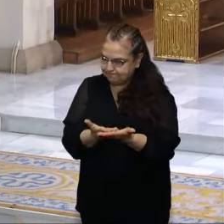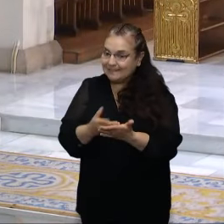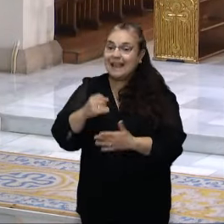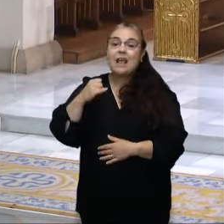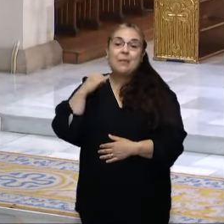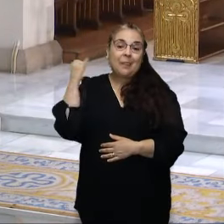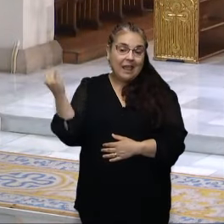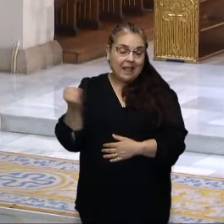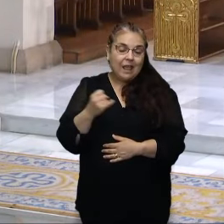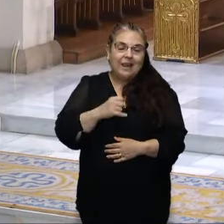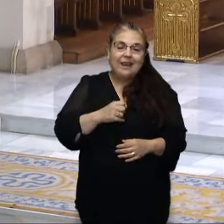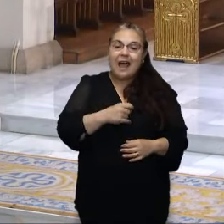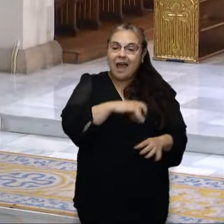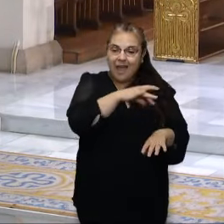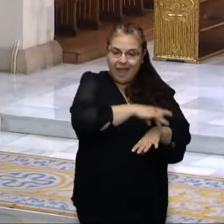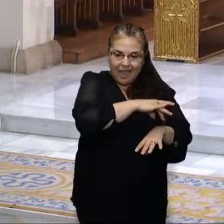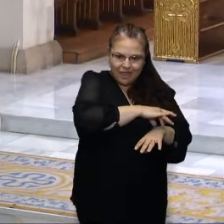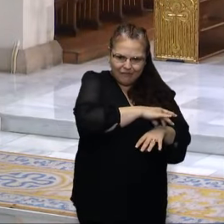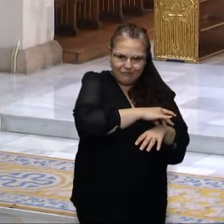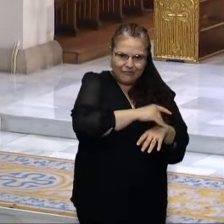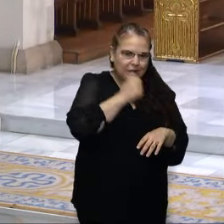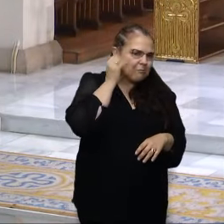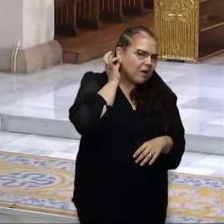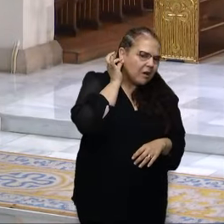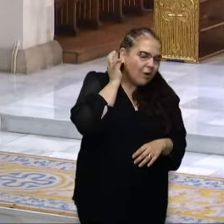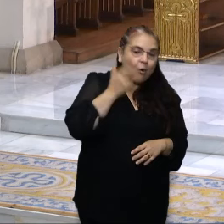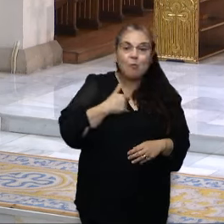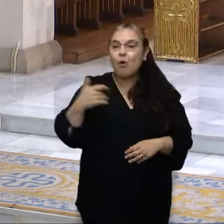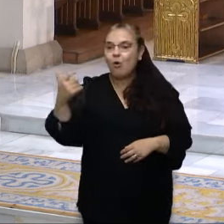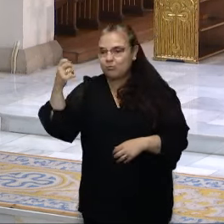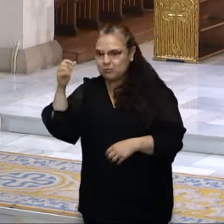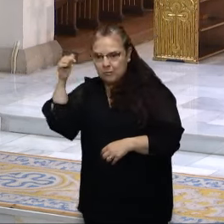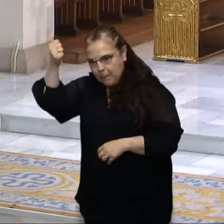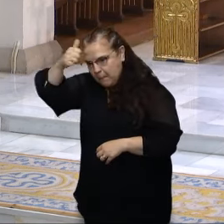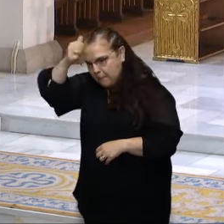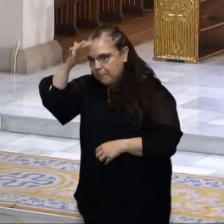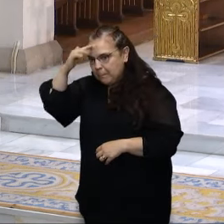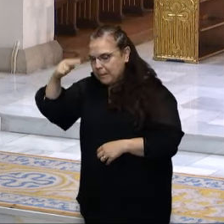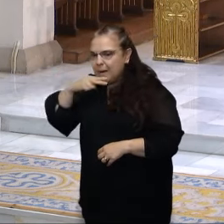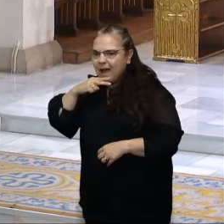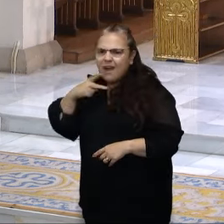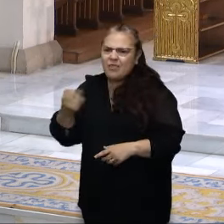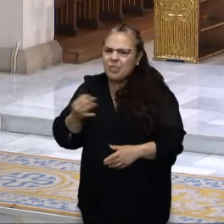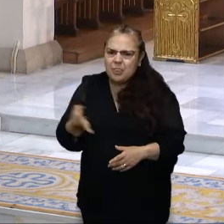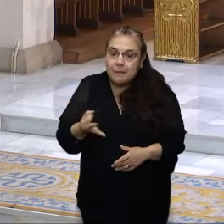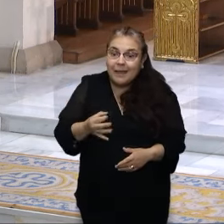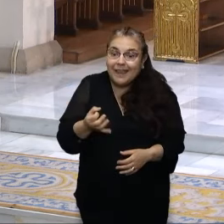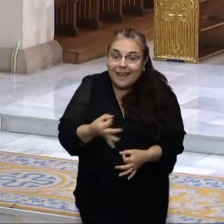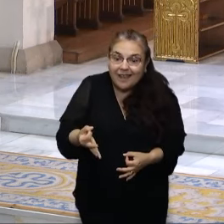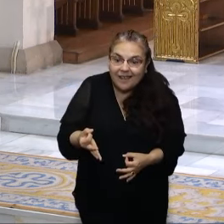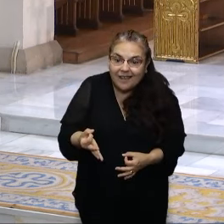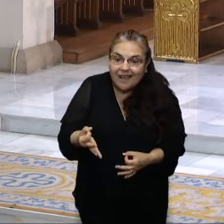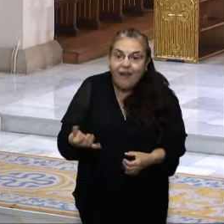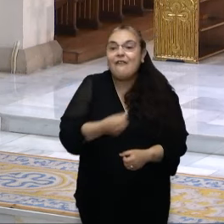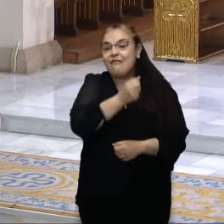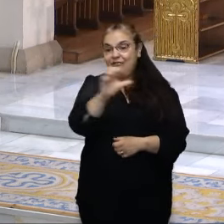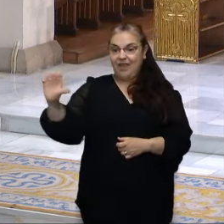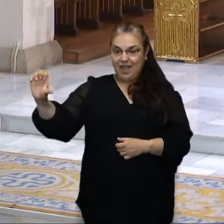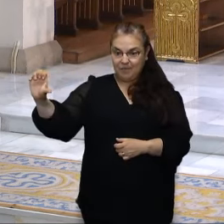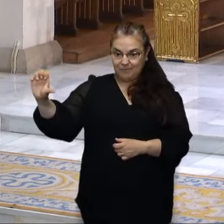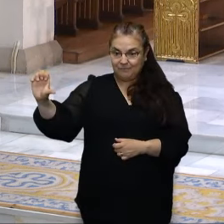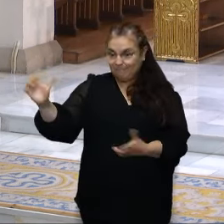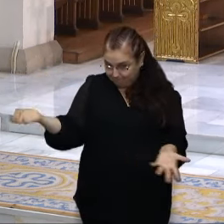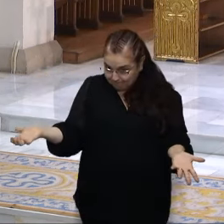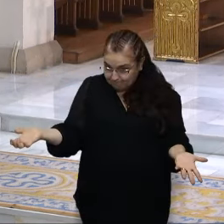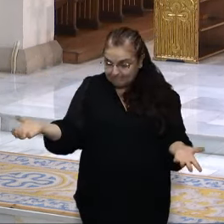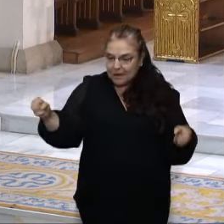de la sinagoga como de la hemorroísa, y es precisamente tener fe. Los milagros de Jesús